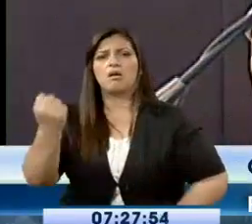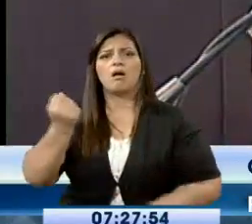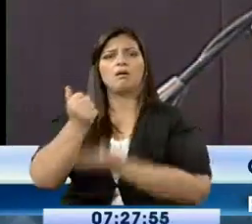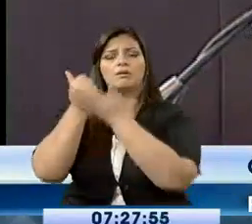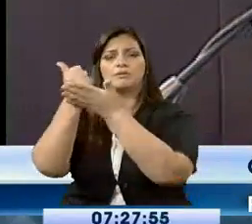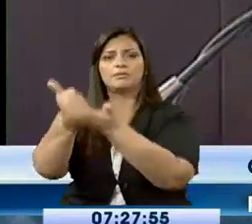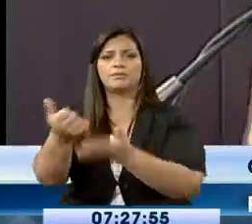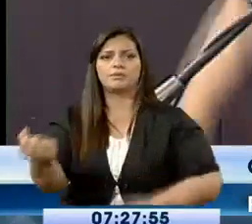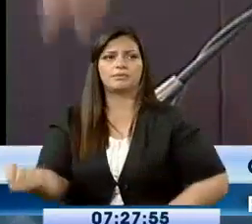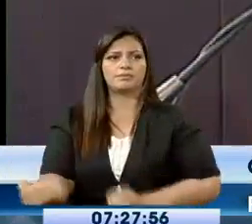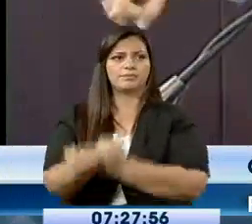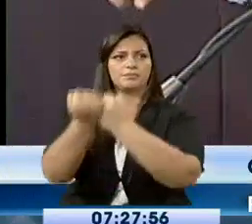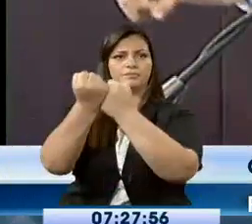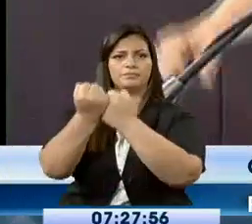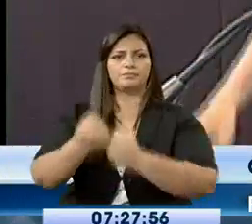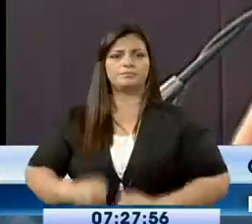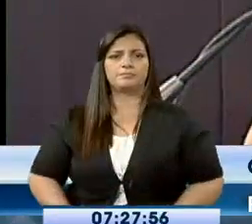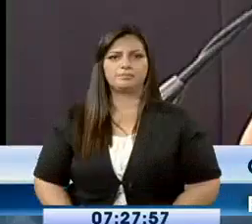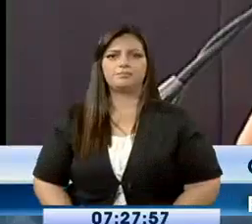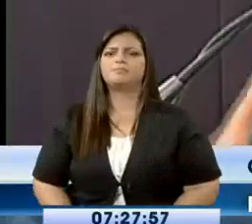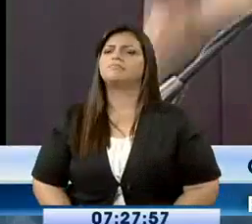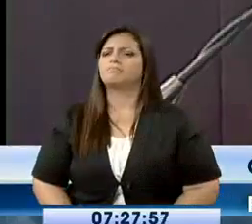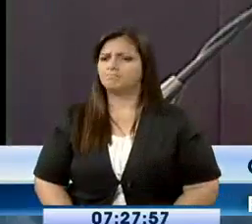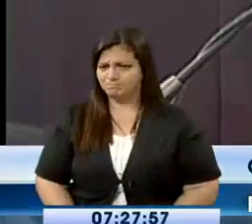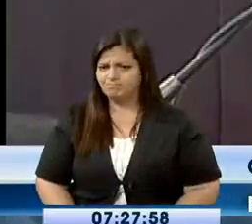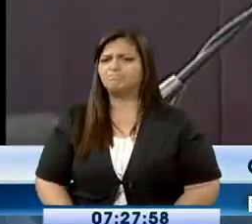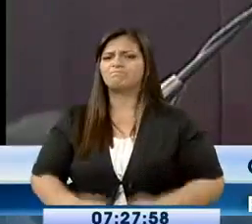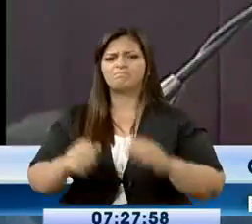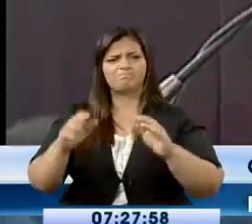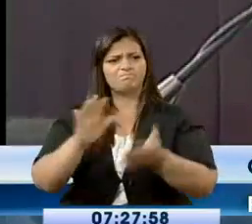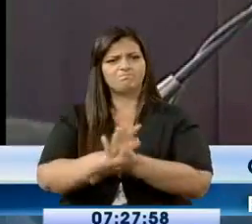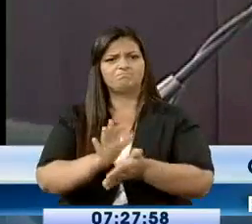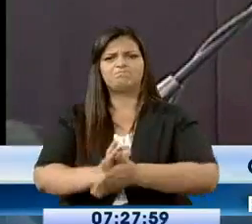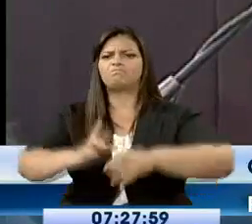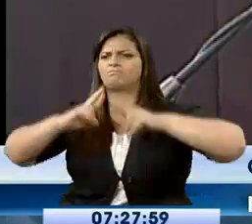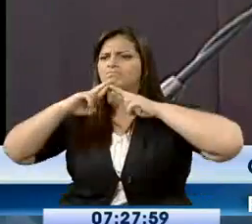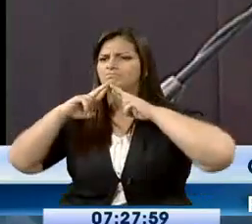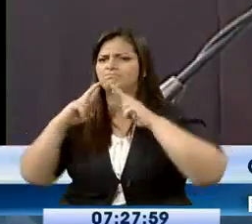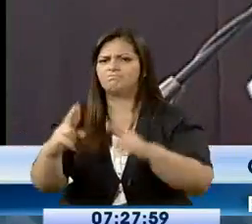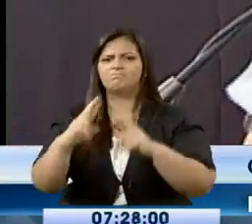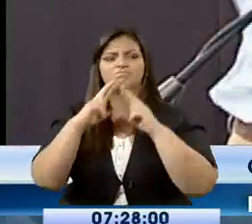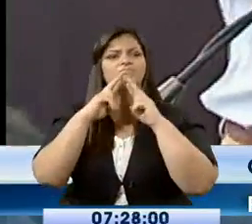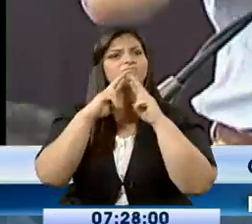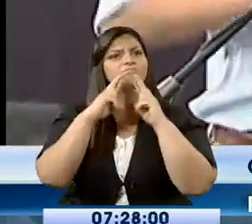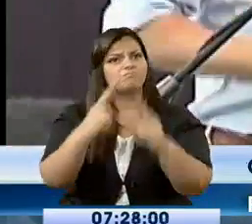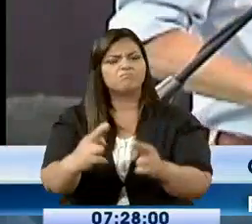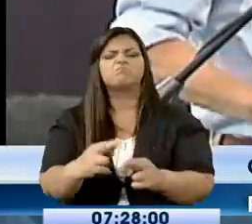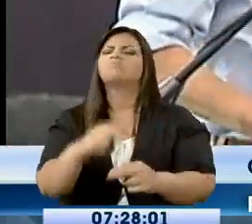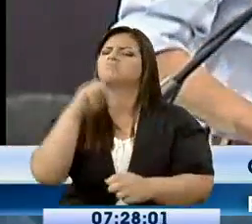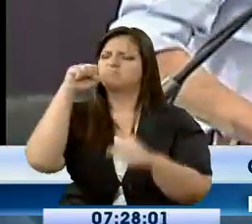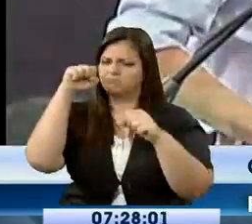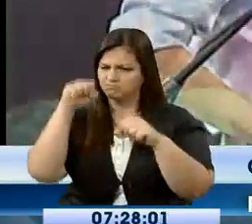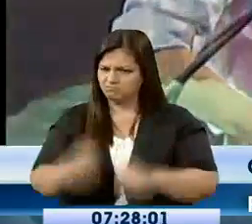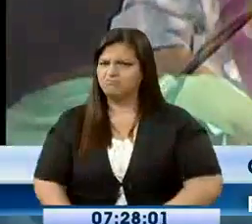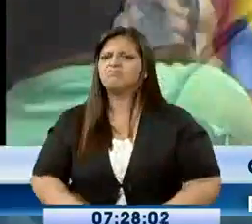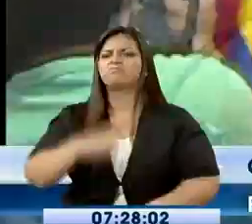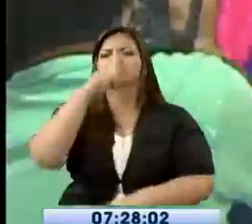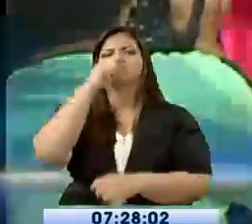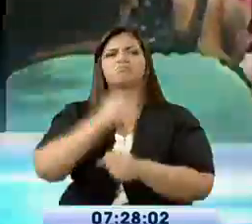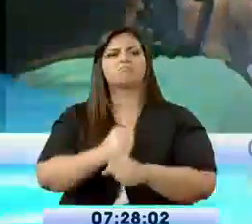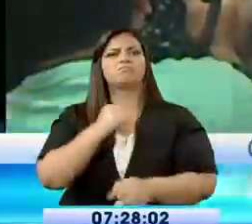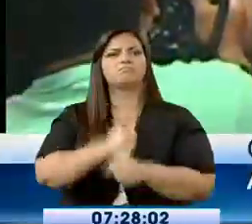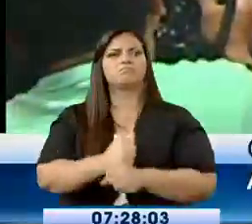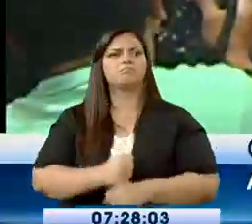nuestra familia. Esa es la respuesta que demandan de todos nosotros el pueblo ecuatoriano.